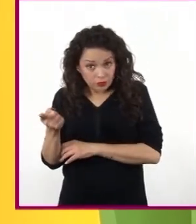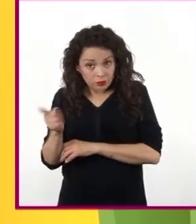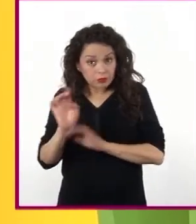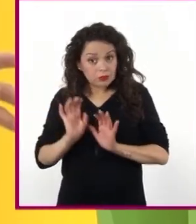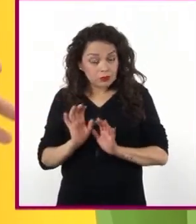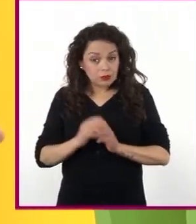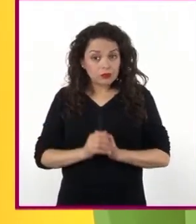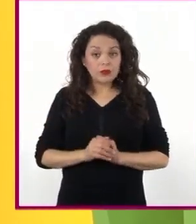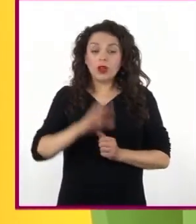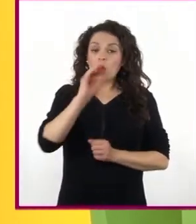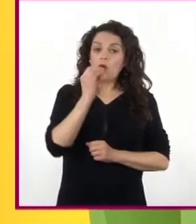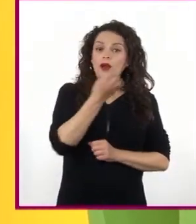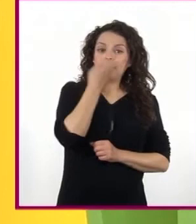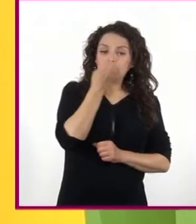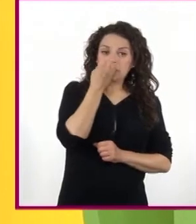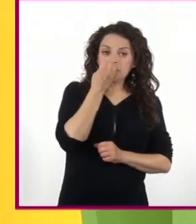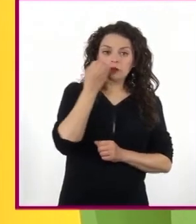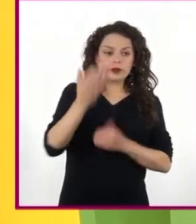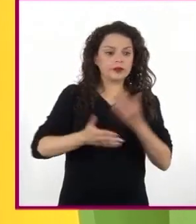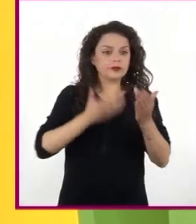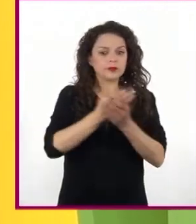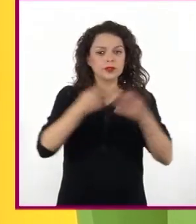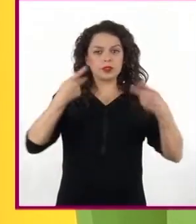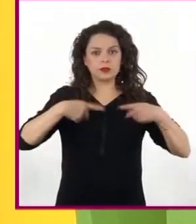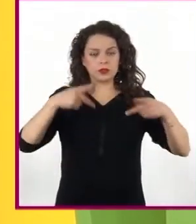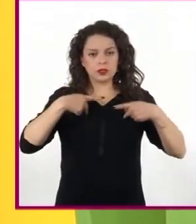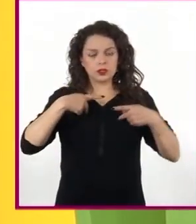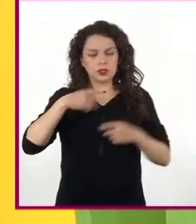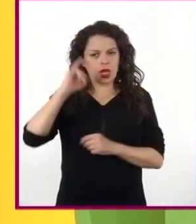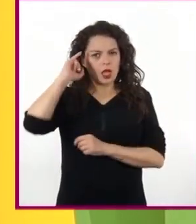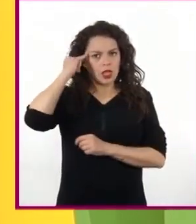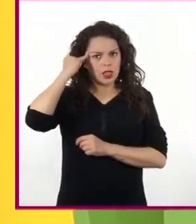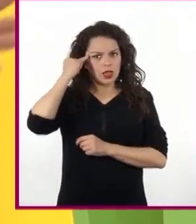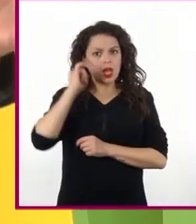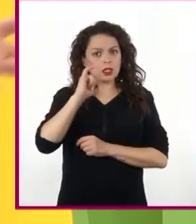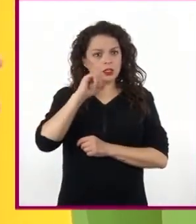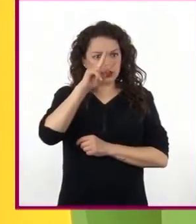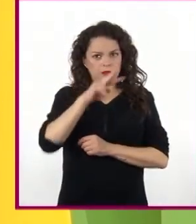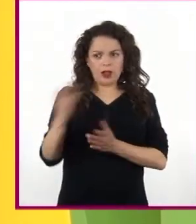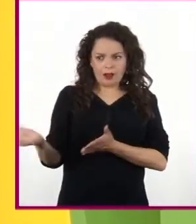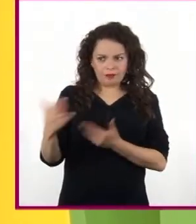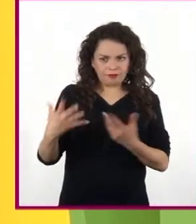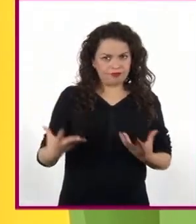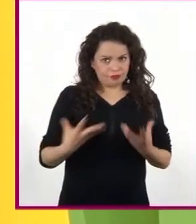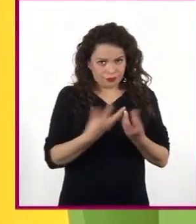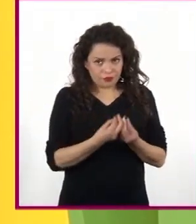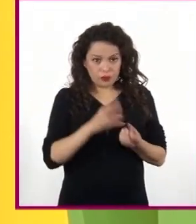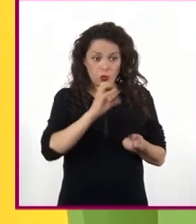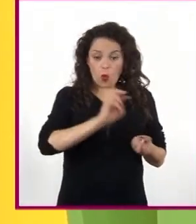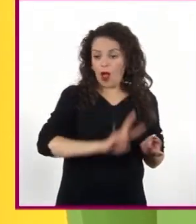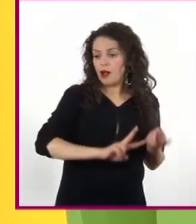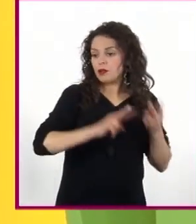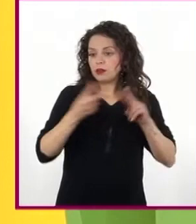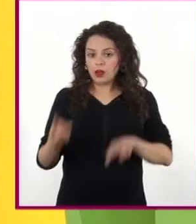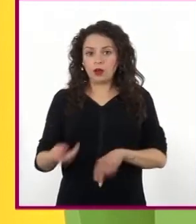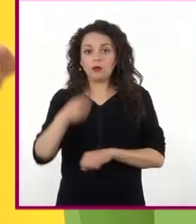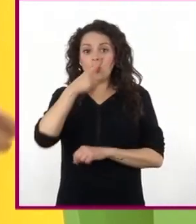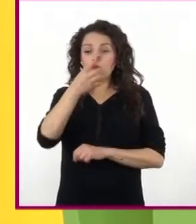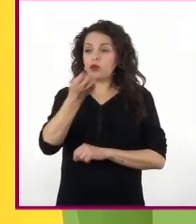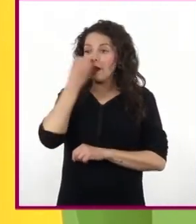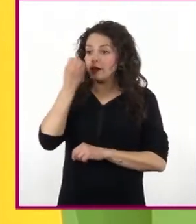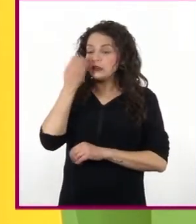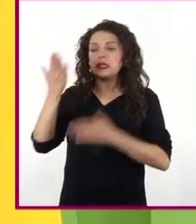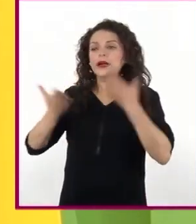escuela asisten compañeras o compañeros indígenas, ¿son incluidos? O al revés, si estudian en una escuela donde la mayoría